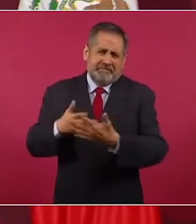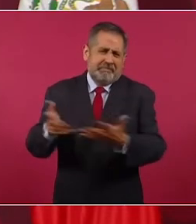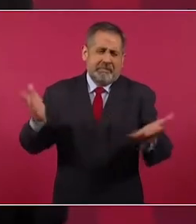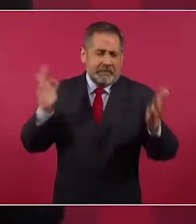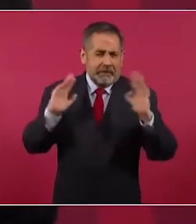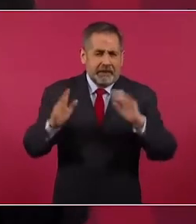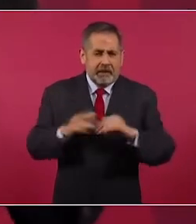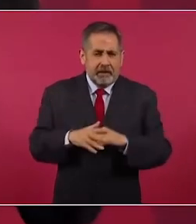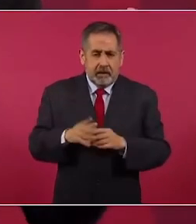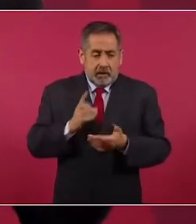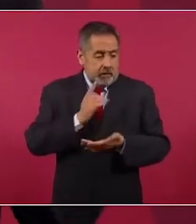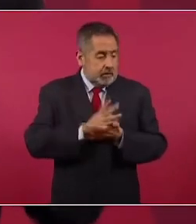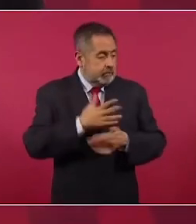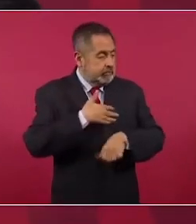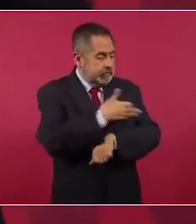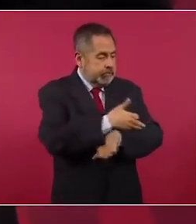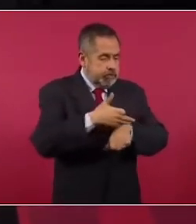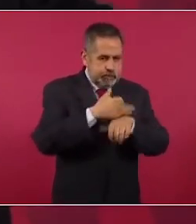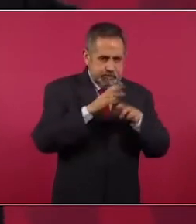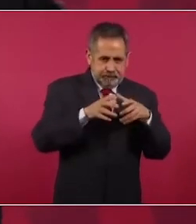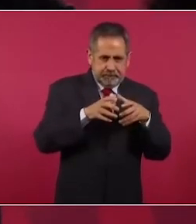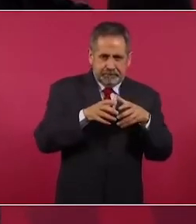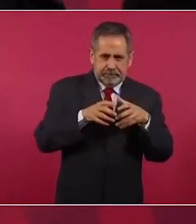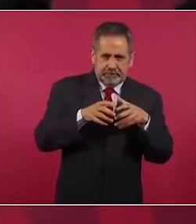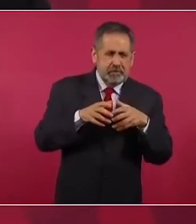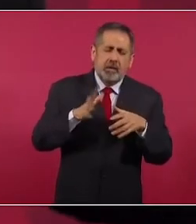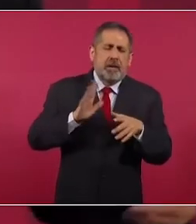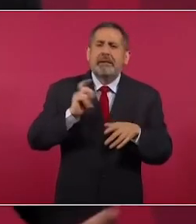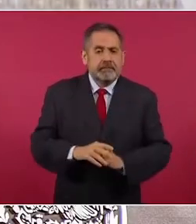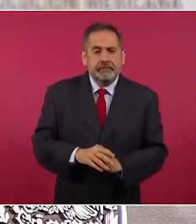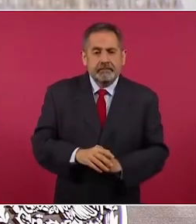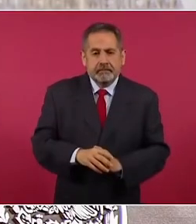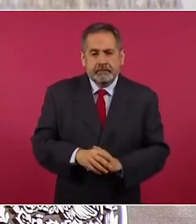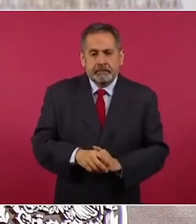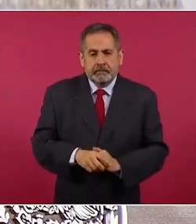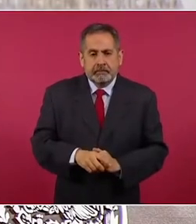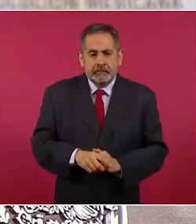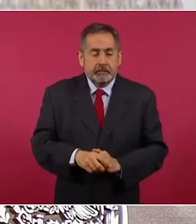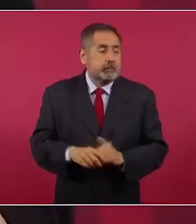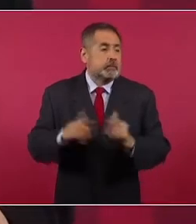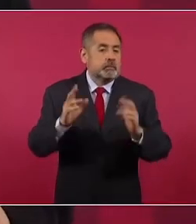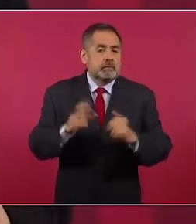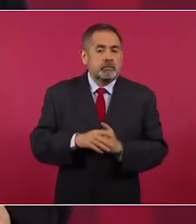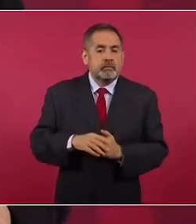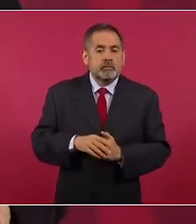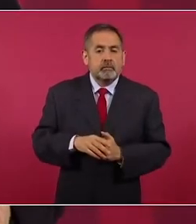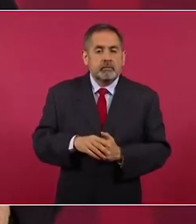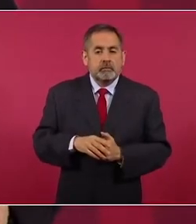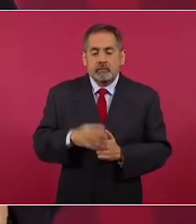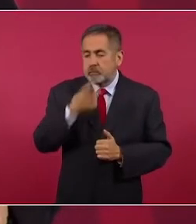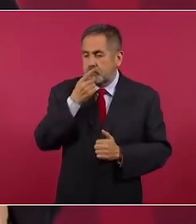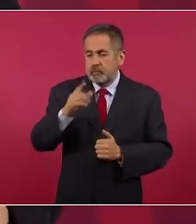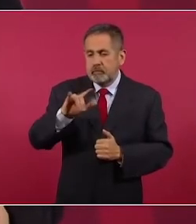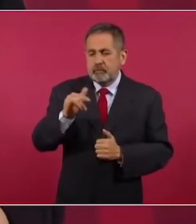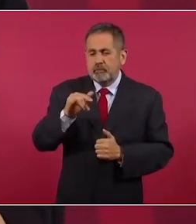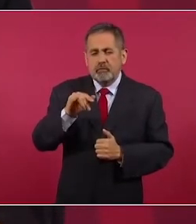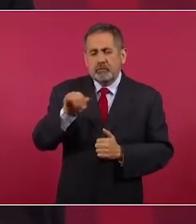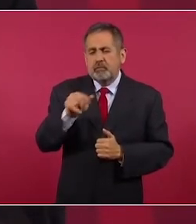no solo mi familia, o mi familia es muy grande, o lo que decía don Julio Scherer,